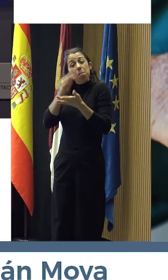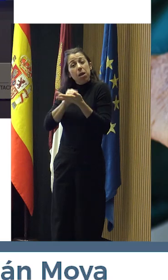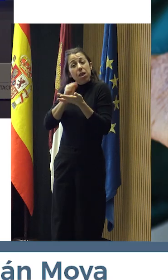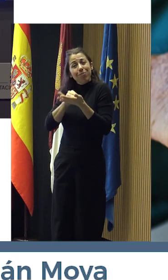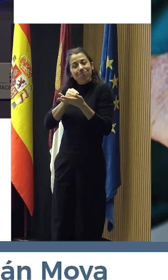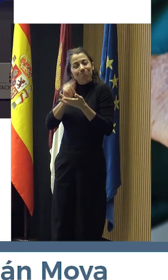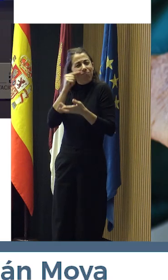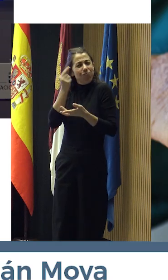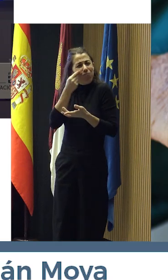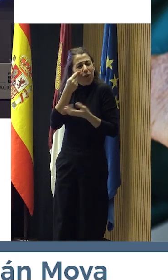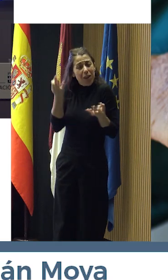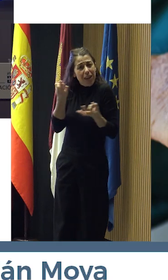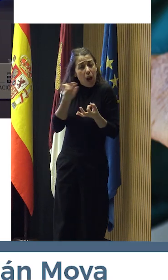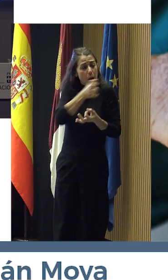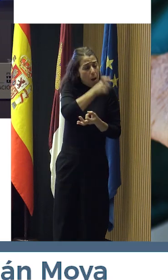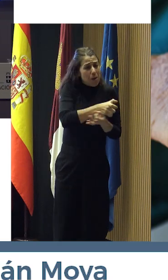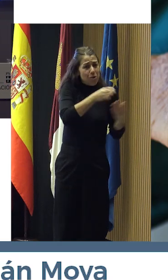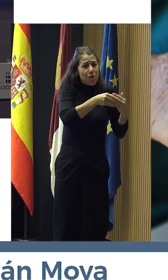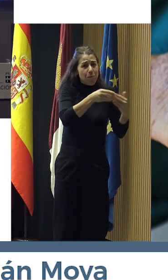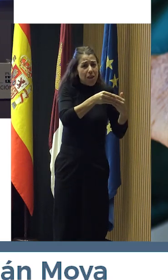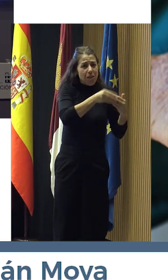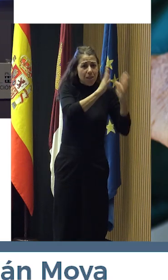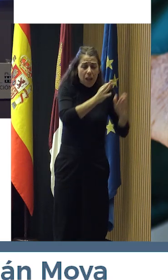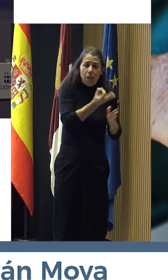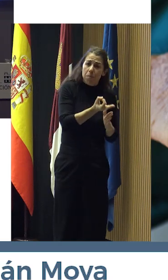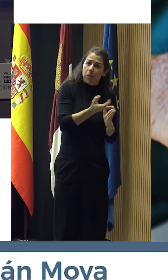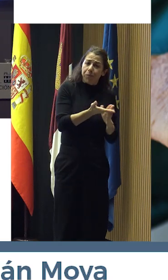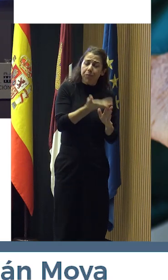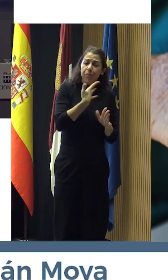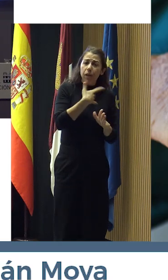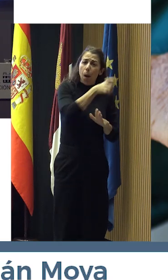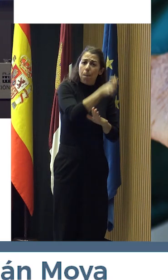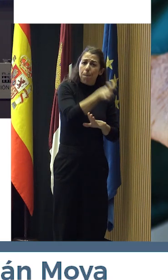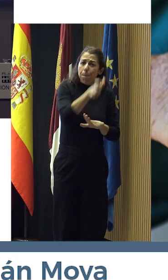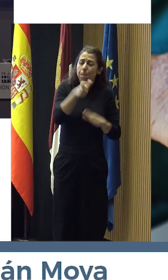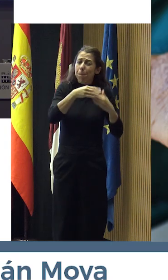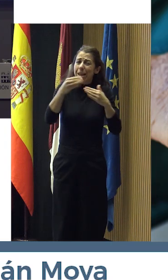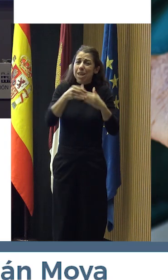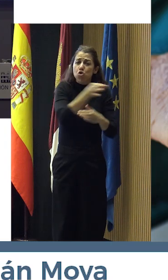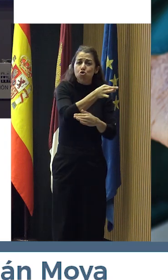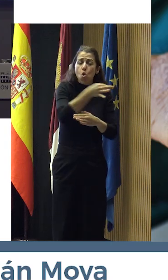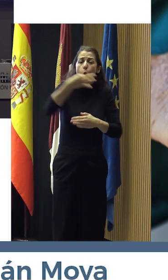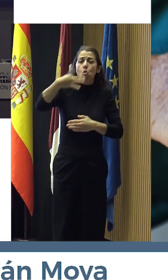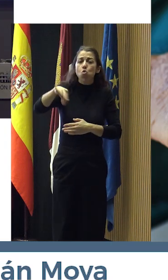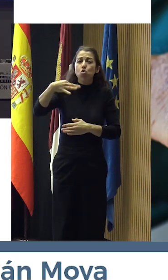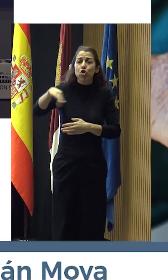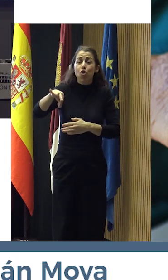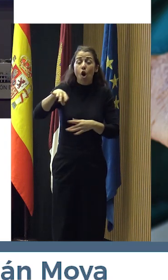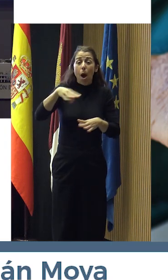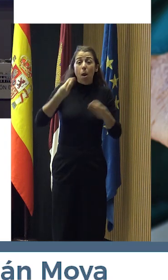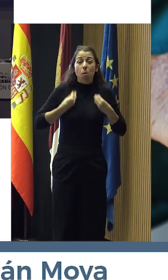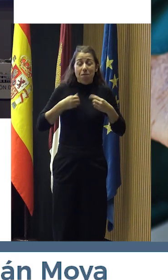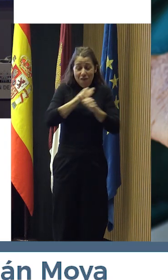cuenta a la hora de tratar a un paciente en la clínica. Cada paciente es único y vive su enfermedad de una manera